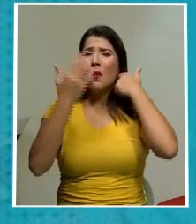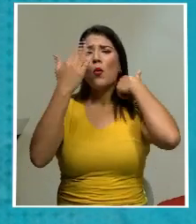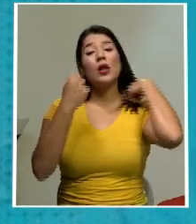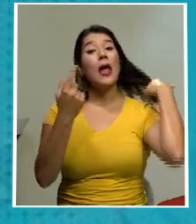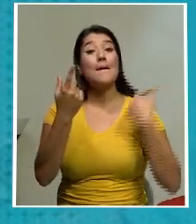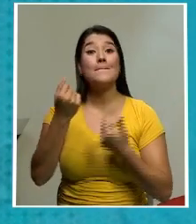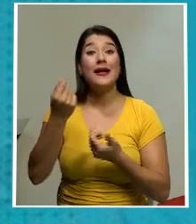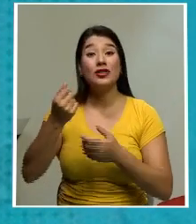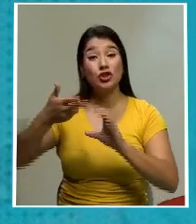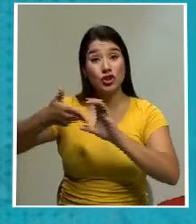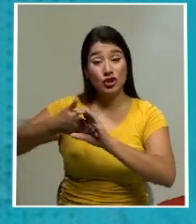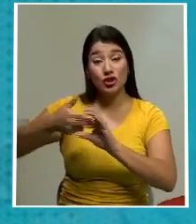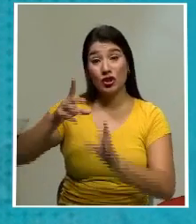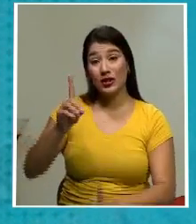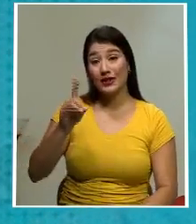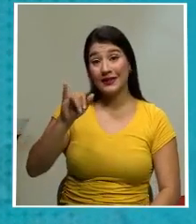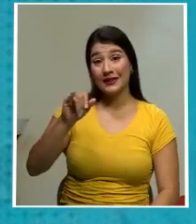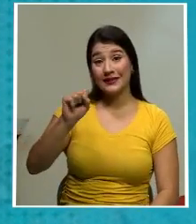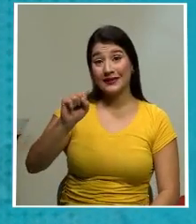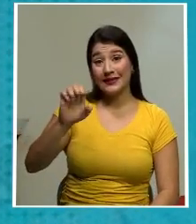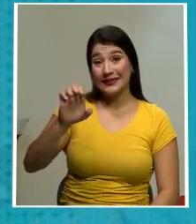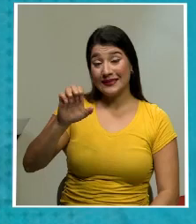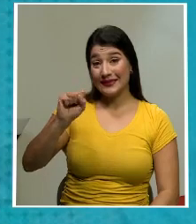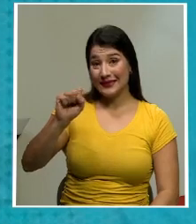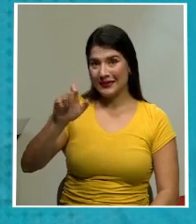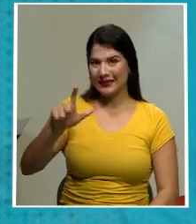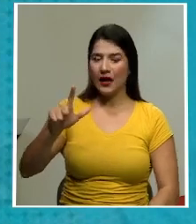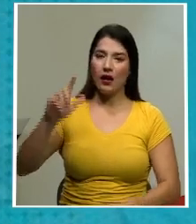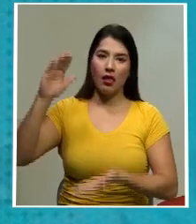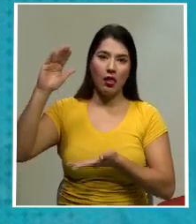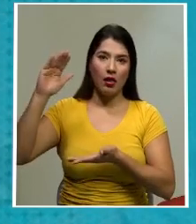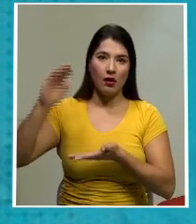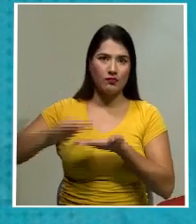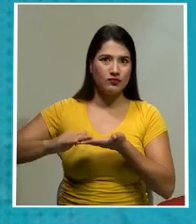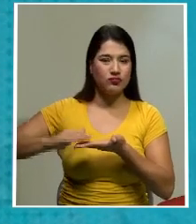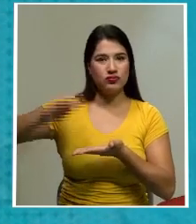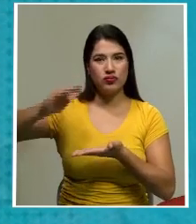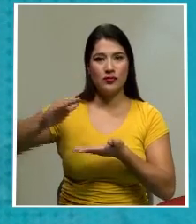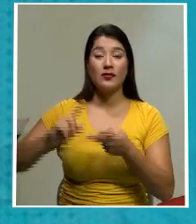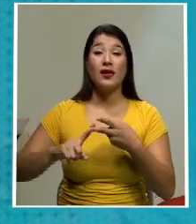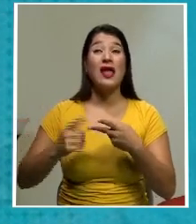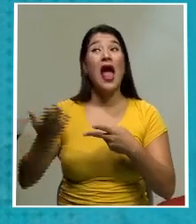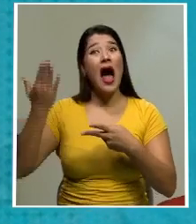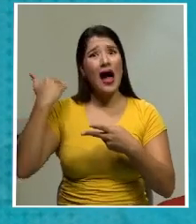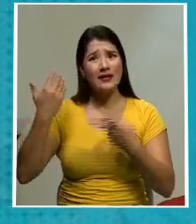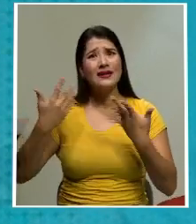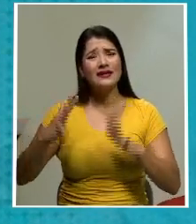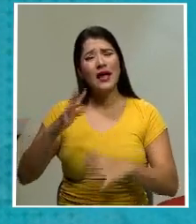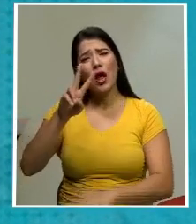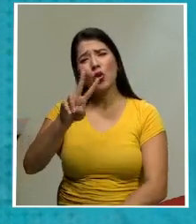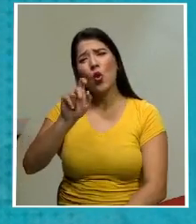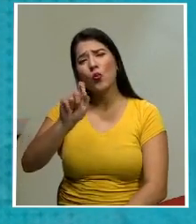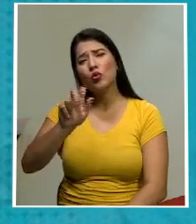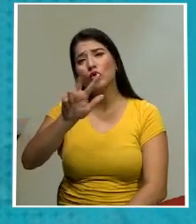con la rebaja anterior que ya tuvimos de un 2,36. Esperar una rebaja de un